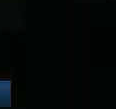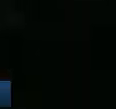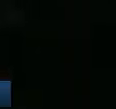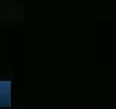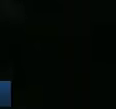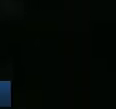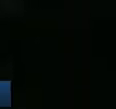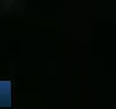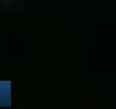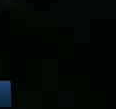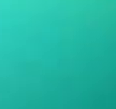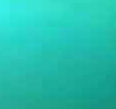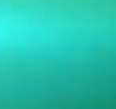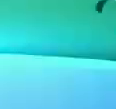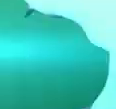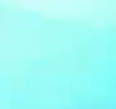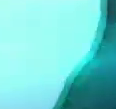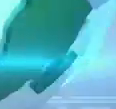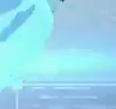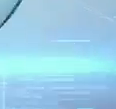en medio del fuego cruzado.